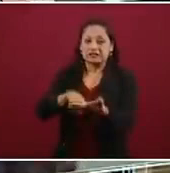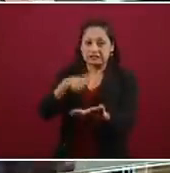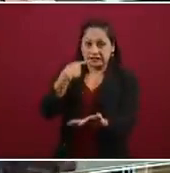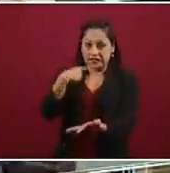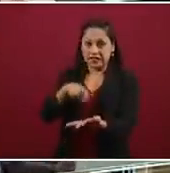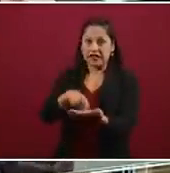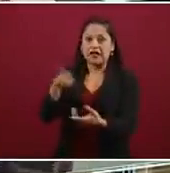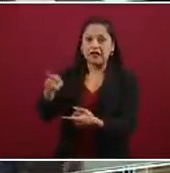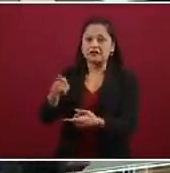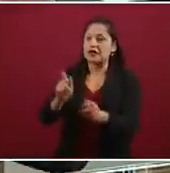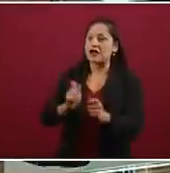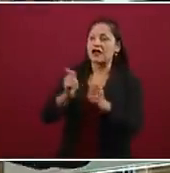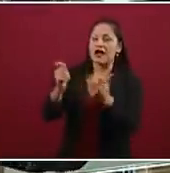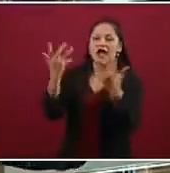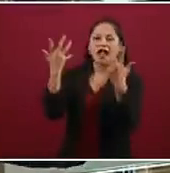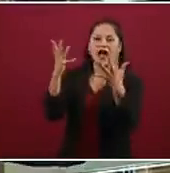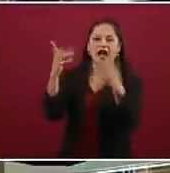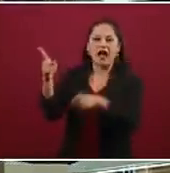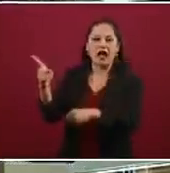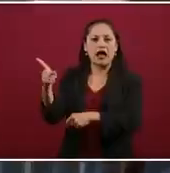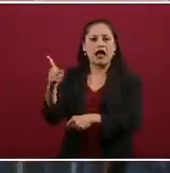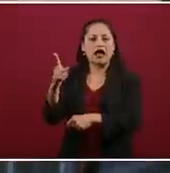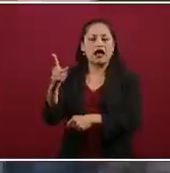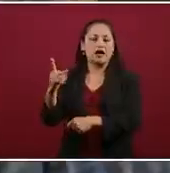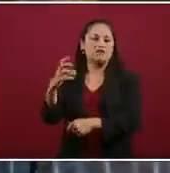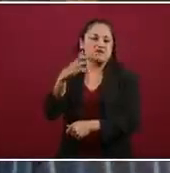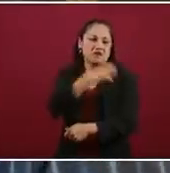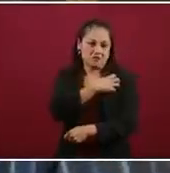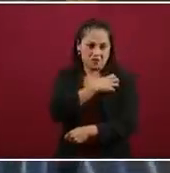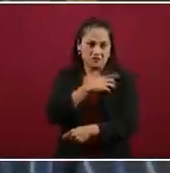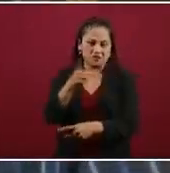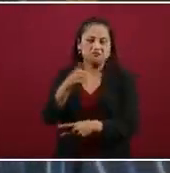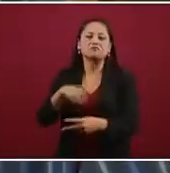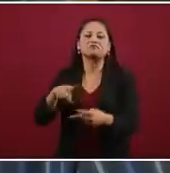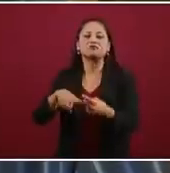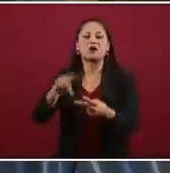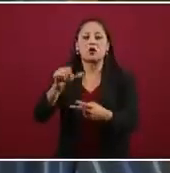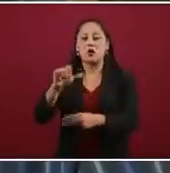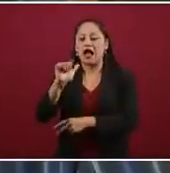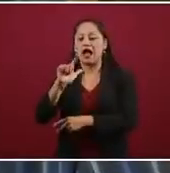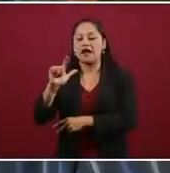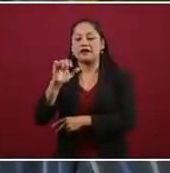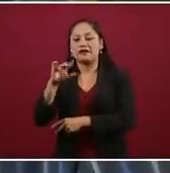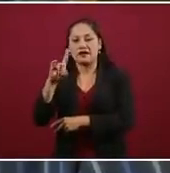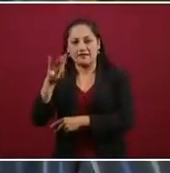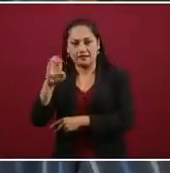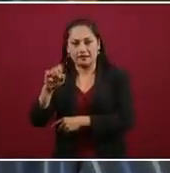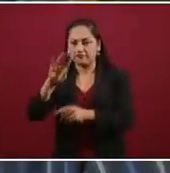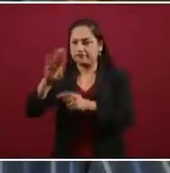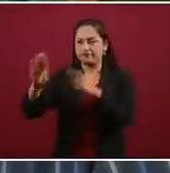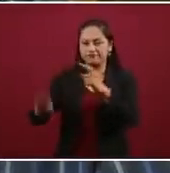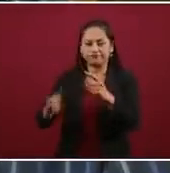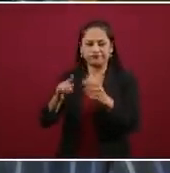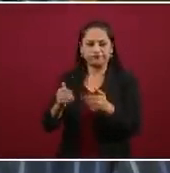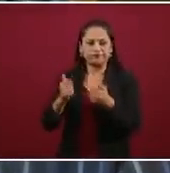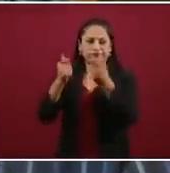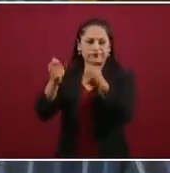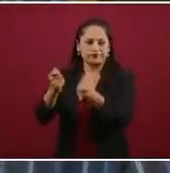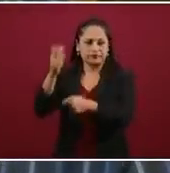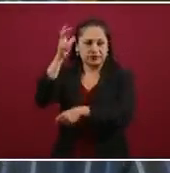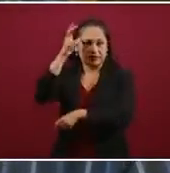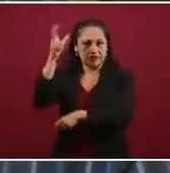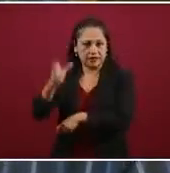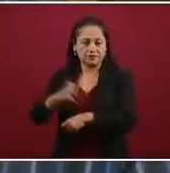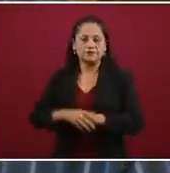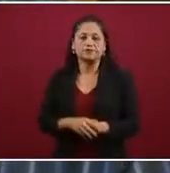como capitán general por encima del capitán Allende, que antes de ello había sido el jefe militar de la conspiración.